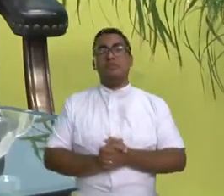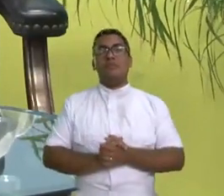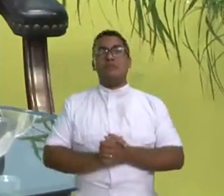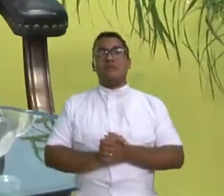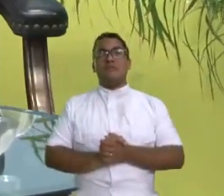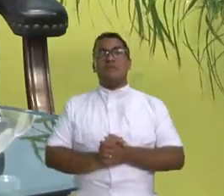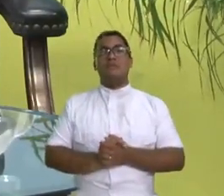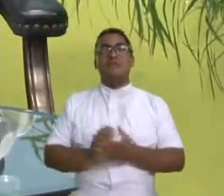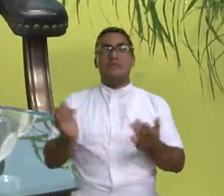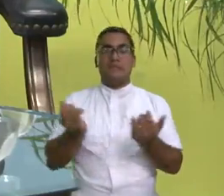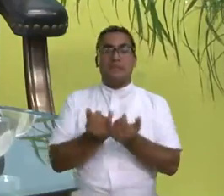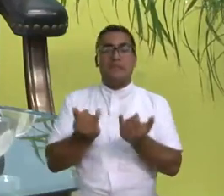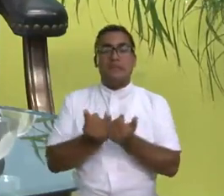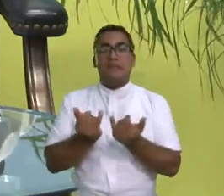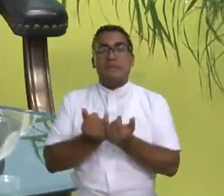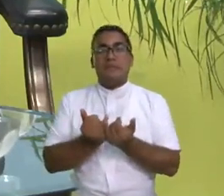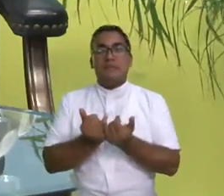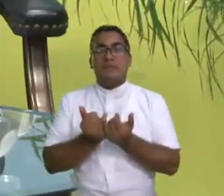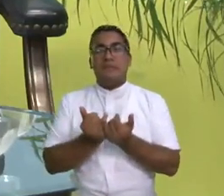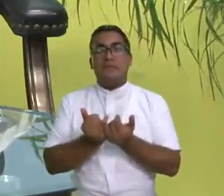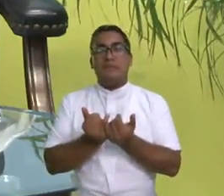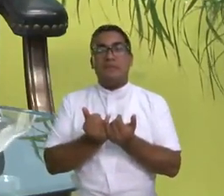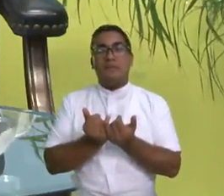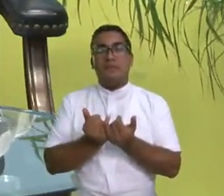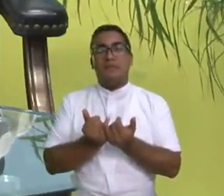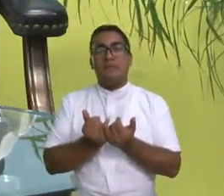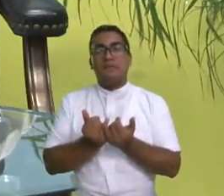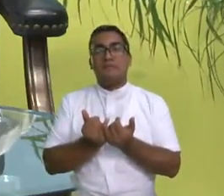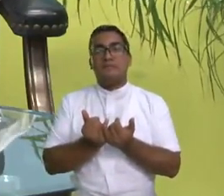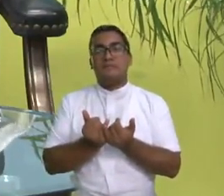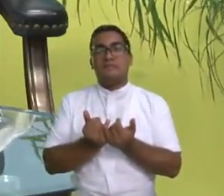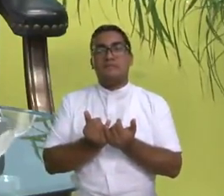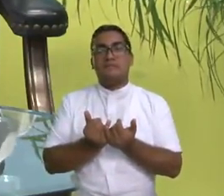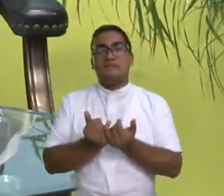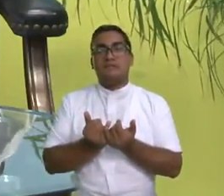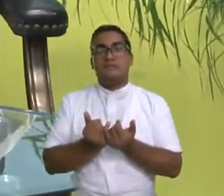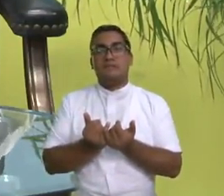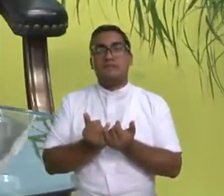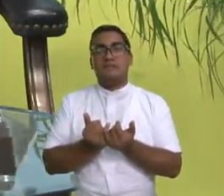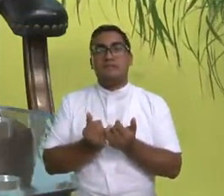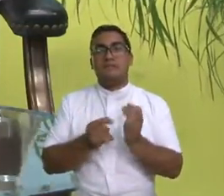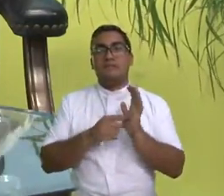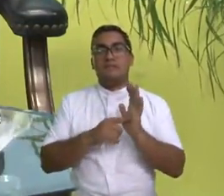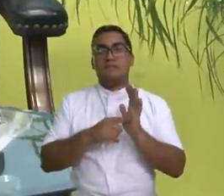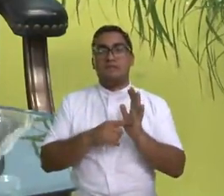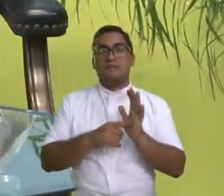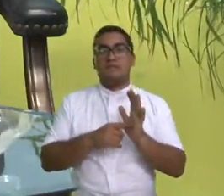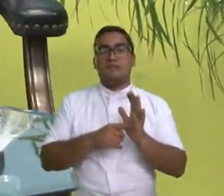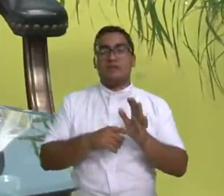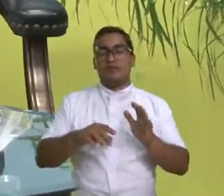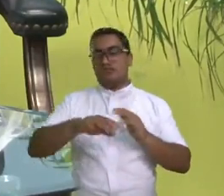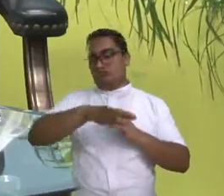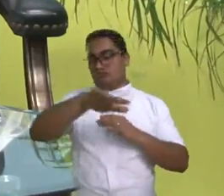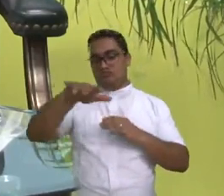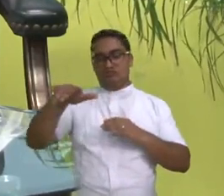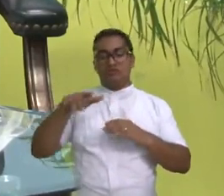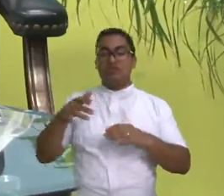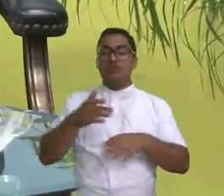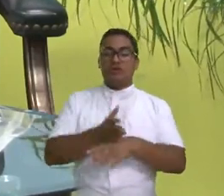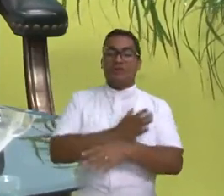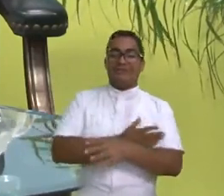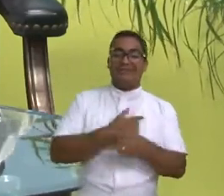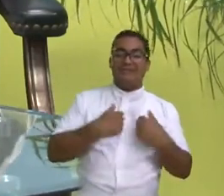Igual, si yo manipulo... no me protegí y hay secreciones ahí en el ambiente donde hice un